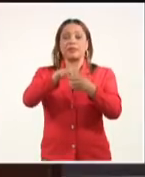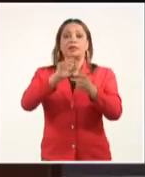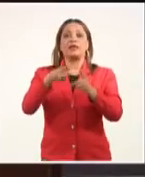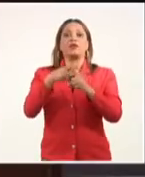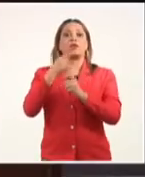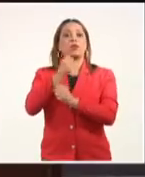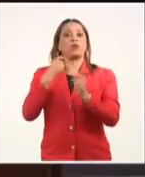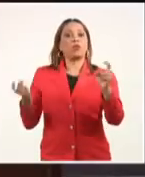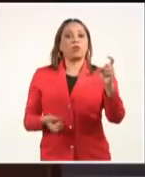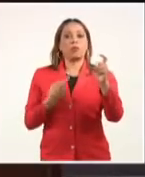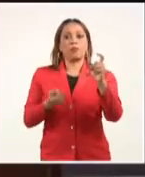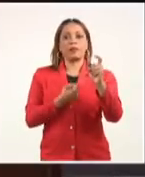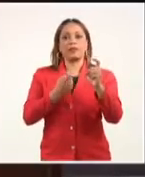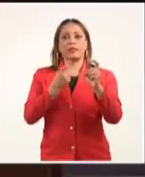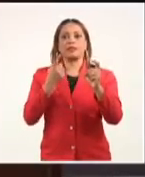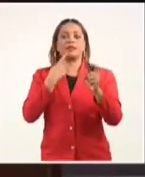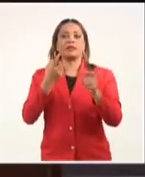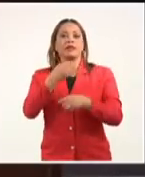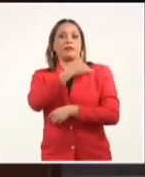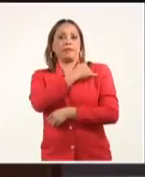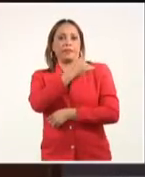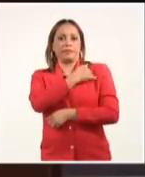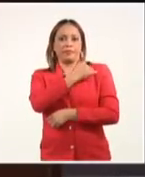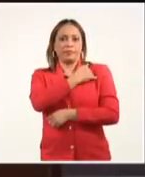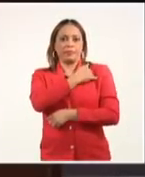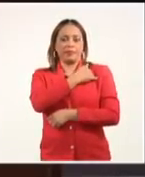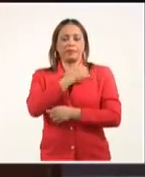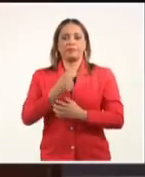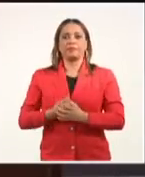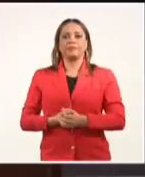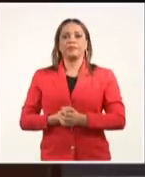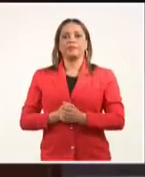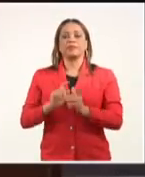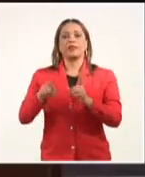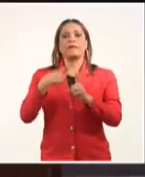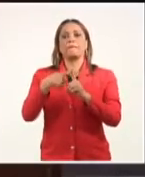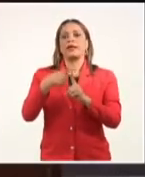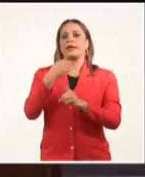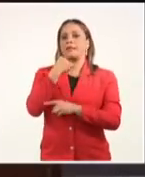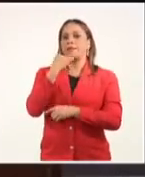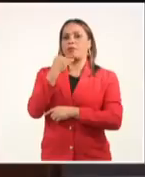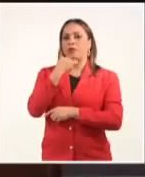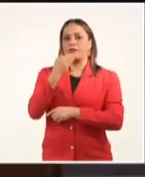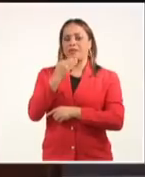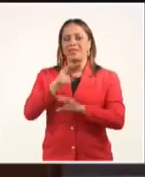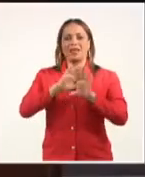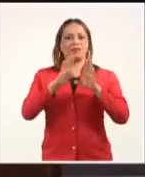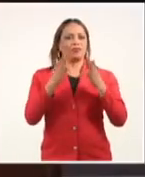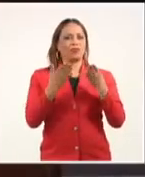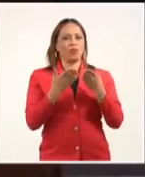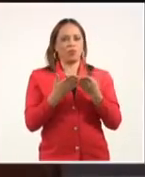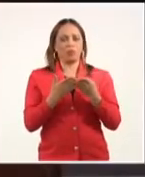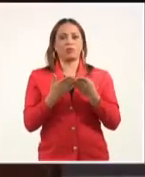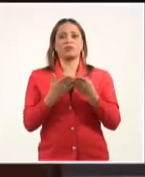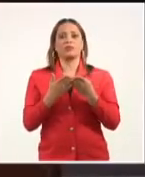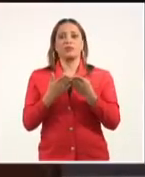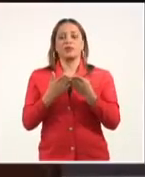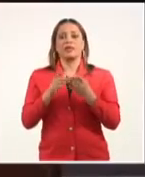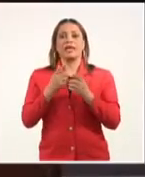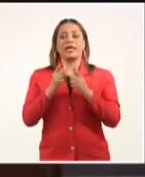de las Fuerzas Armadas Revolucionarias y del Ministerio del Interior, es el